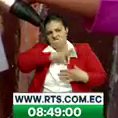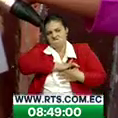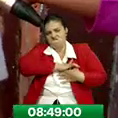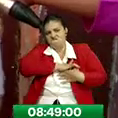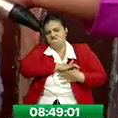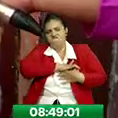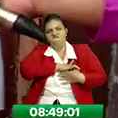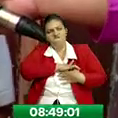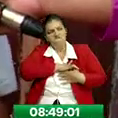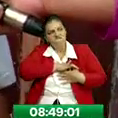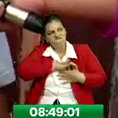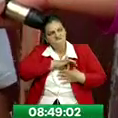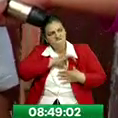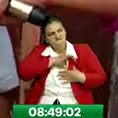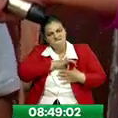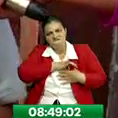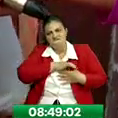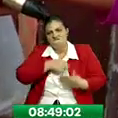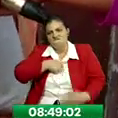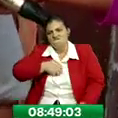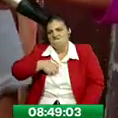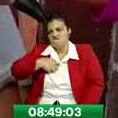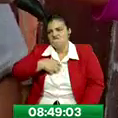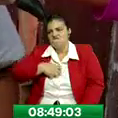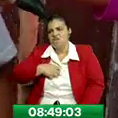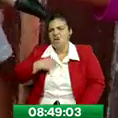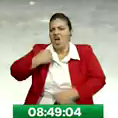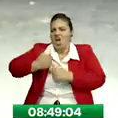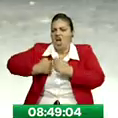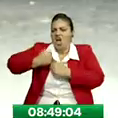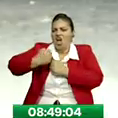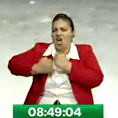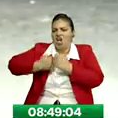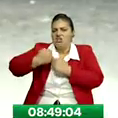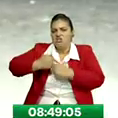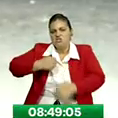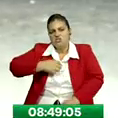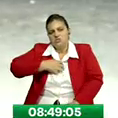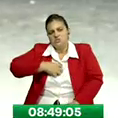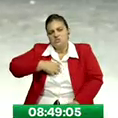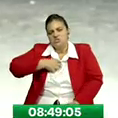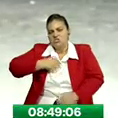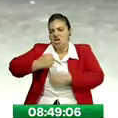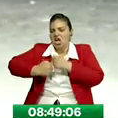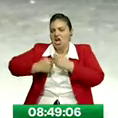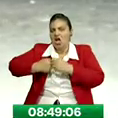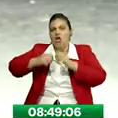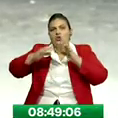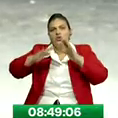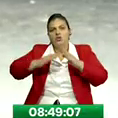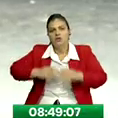Y le puso una puñalada aquí y le dio el corazón. Lo mató y